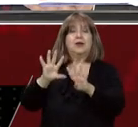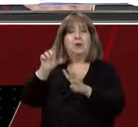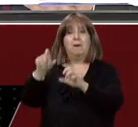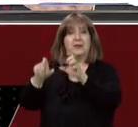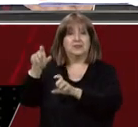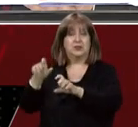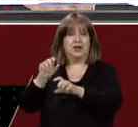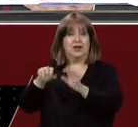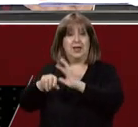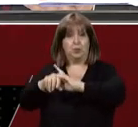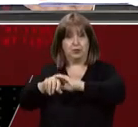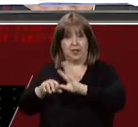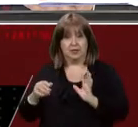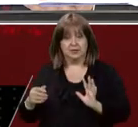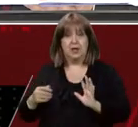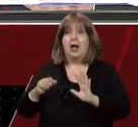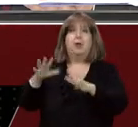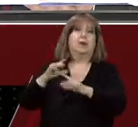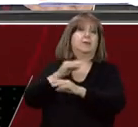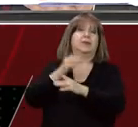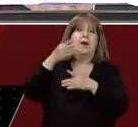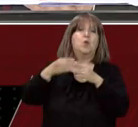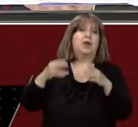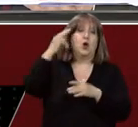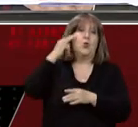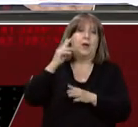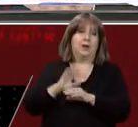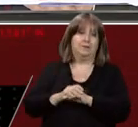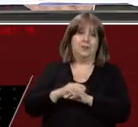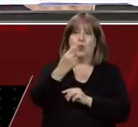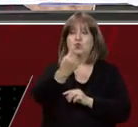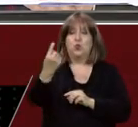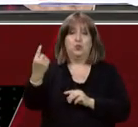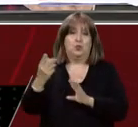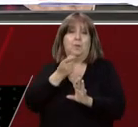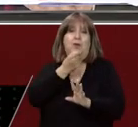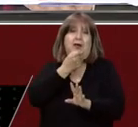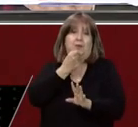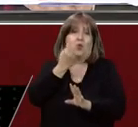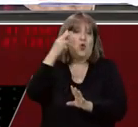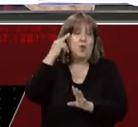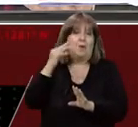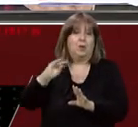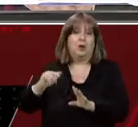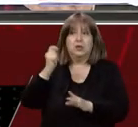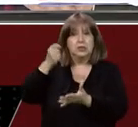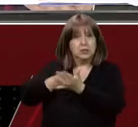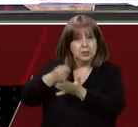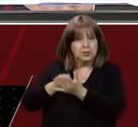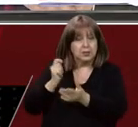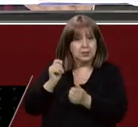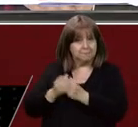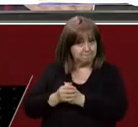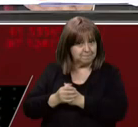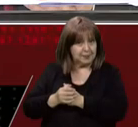pero supongamos que son menos, porque no me equivoqué, 9, si sí, quieres, versus una defensora oficial que había en otros casos. Sí. Es muy sencillo,